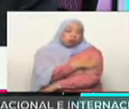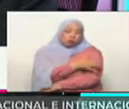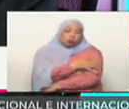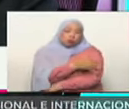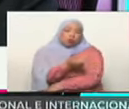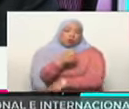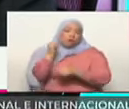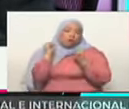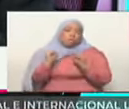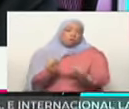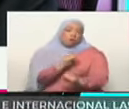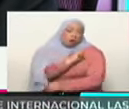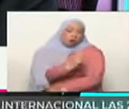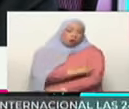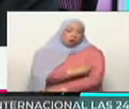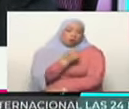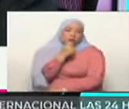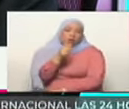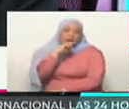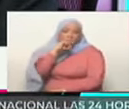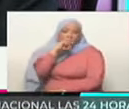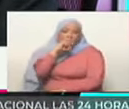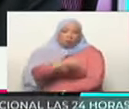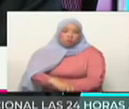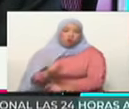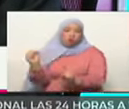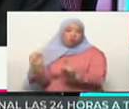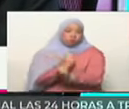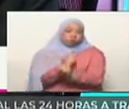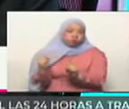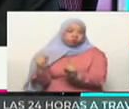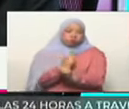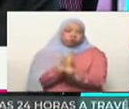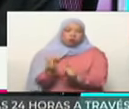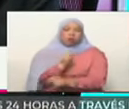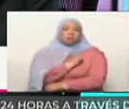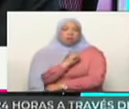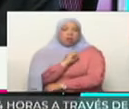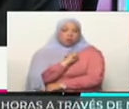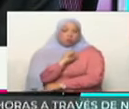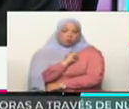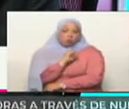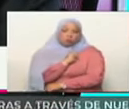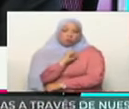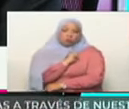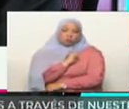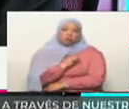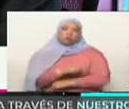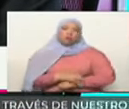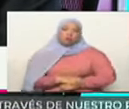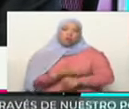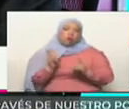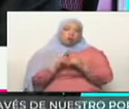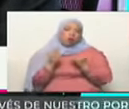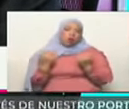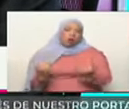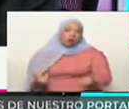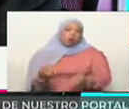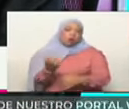más fascista, con más odio y más violencia y más cobarde que se conoce en la